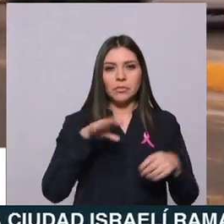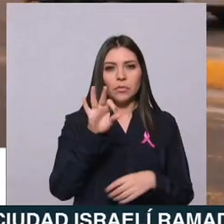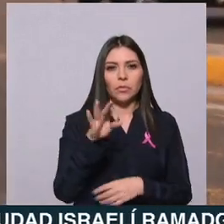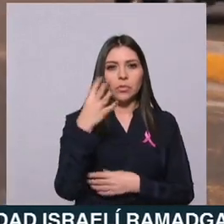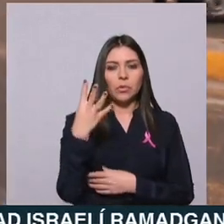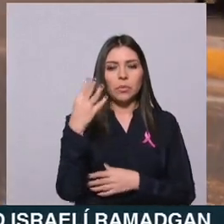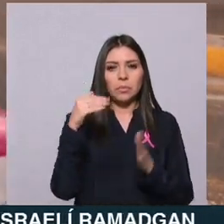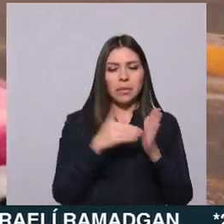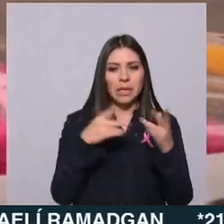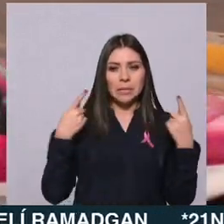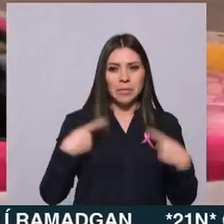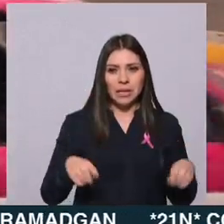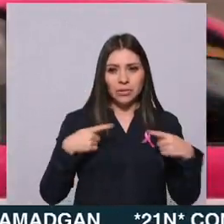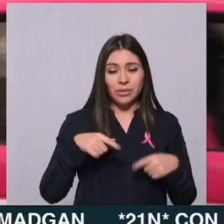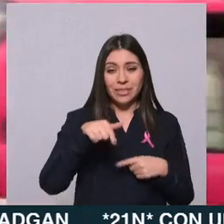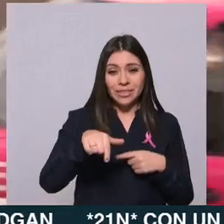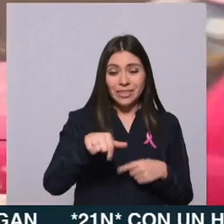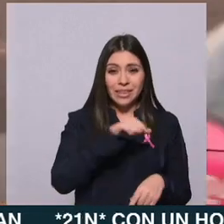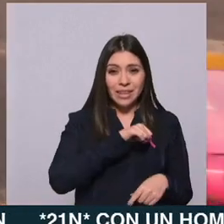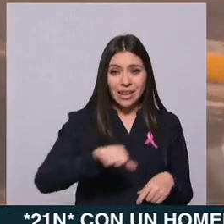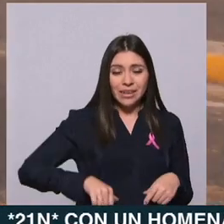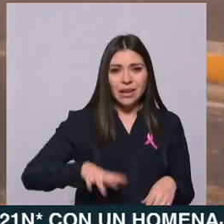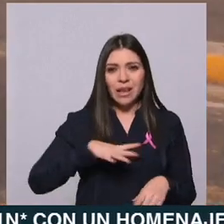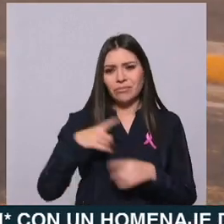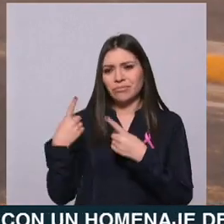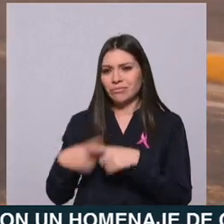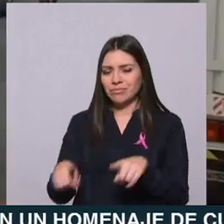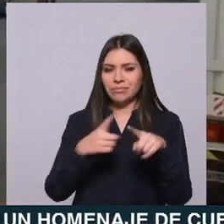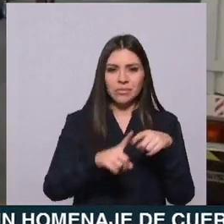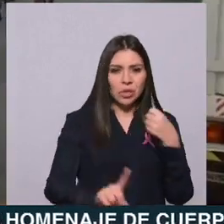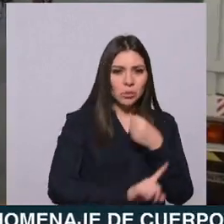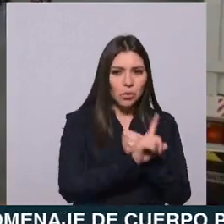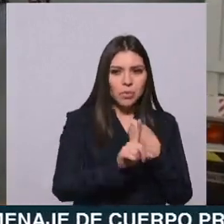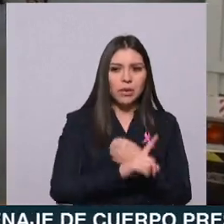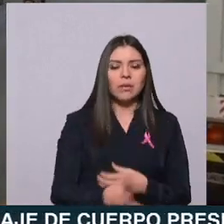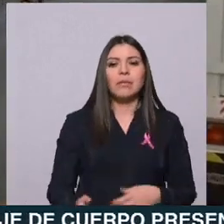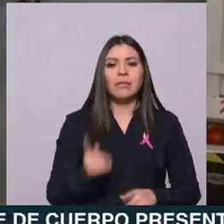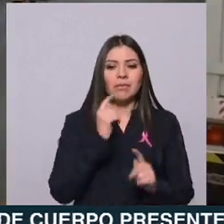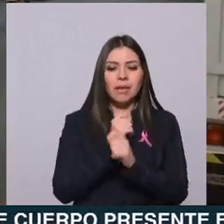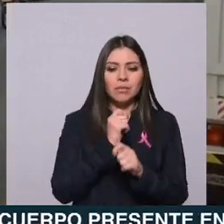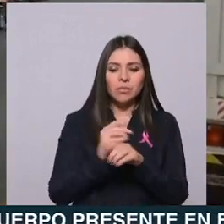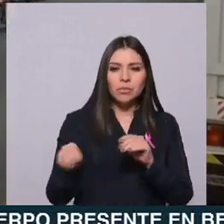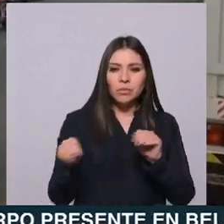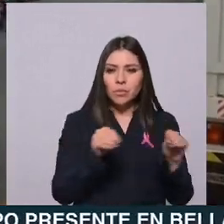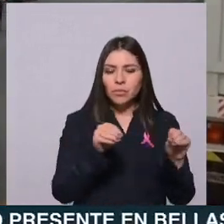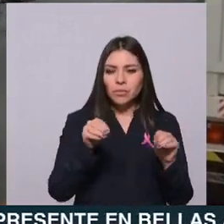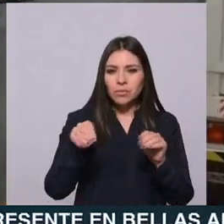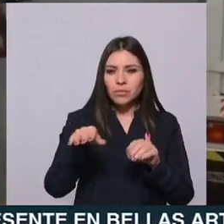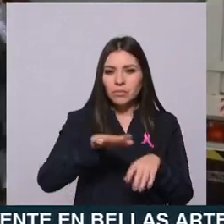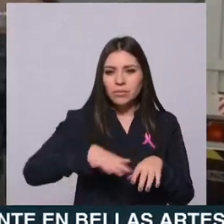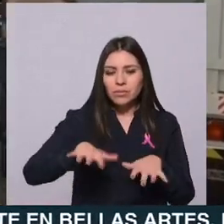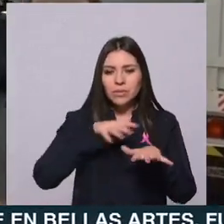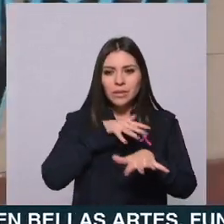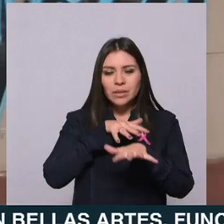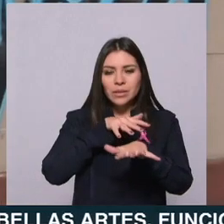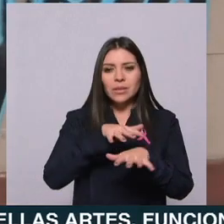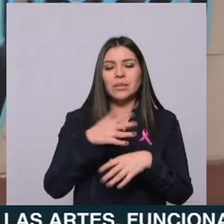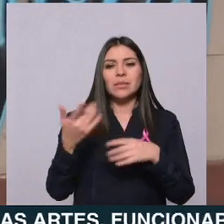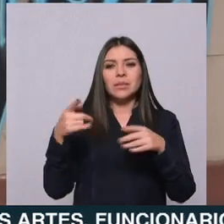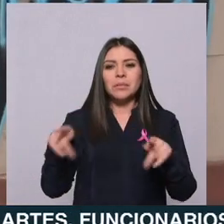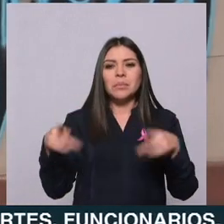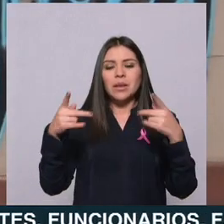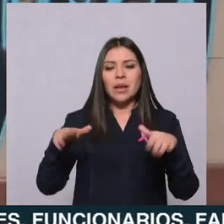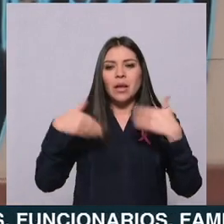son los problemas que aquejan a esta demarcación, como a otras más: movilidad, comercio informal, escasez de agua potable, tiraderos de